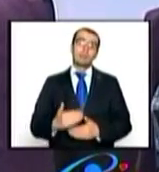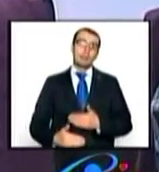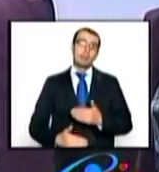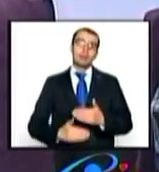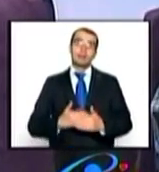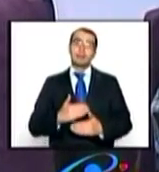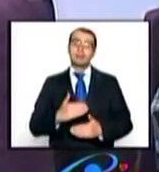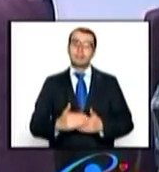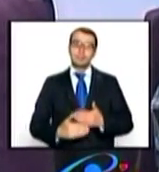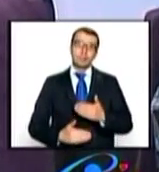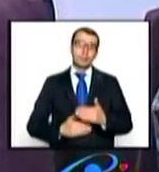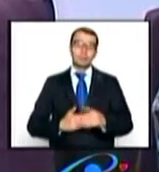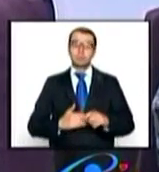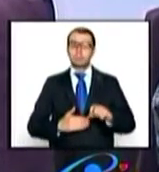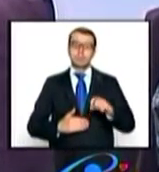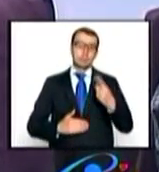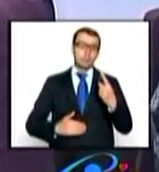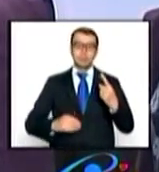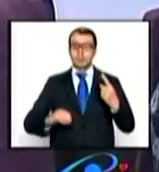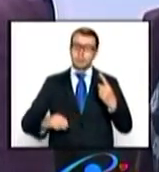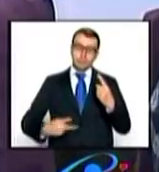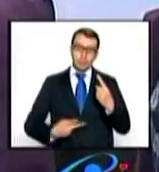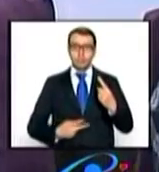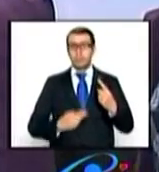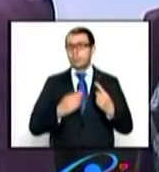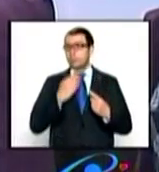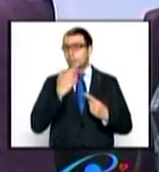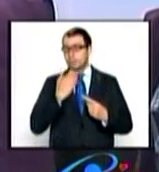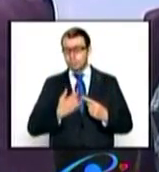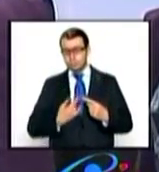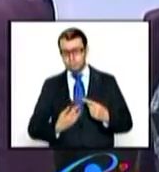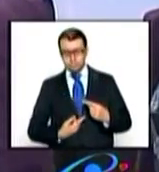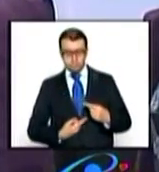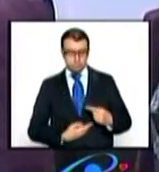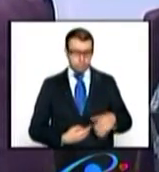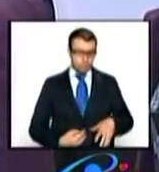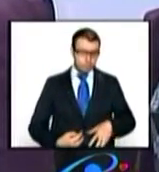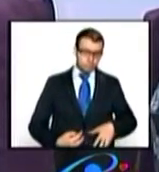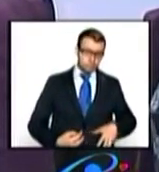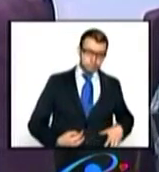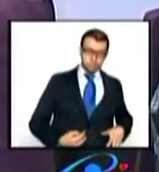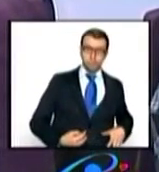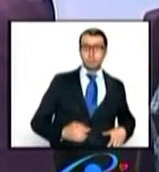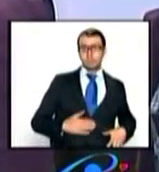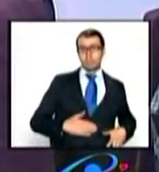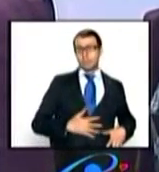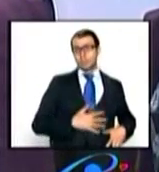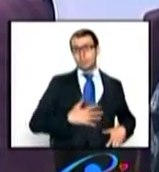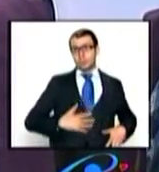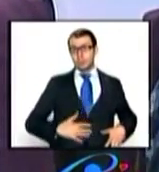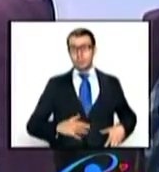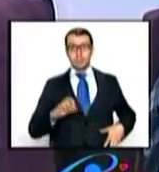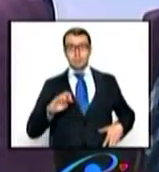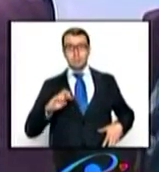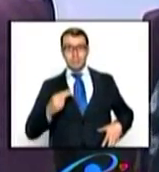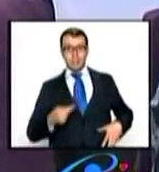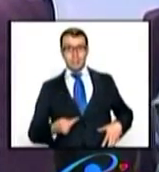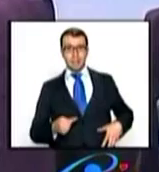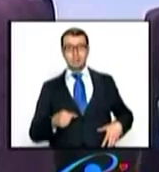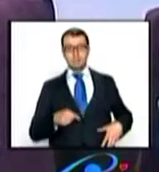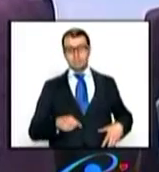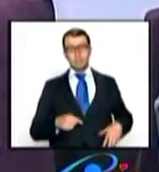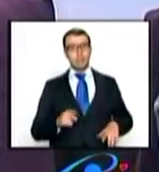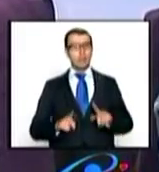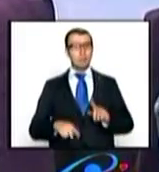primer y de segundo paso, es decir, el hígado, las sales biliares, el mismo pH del estómago, los jugos del estómago desnaturalizan